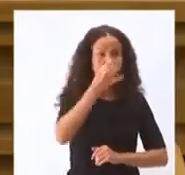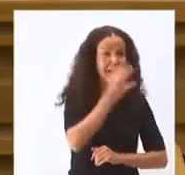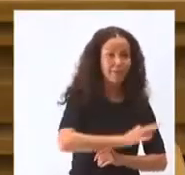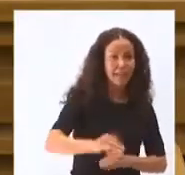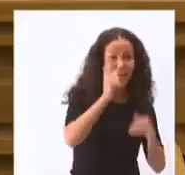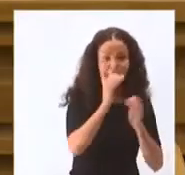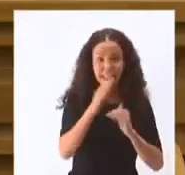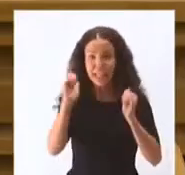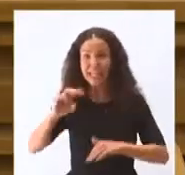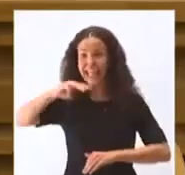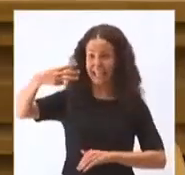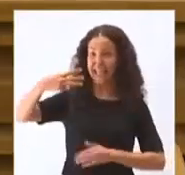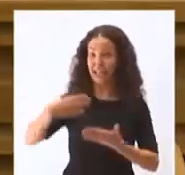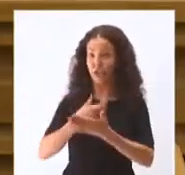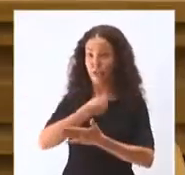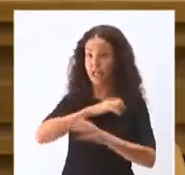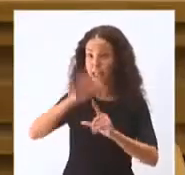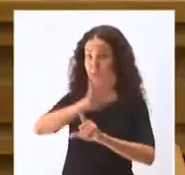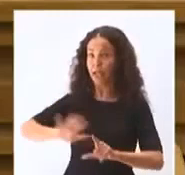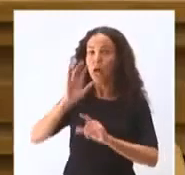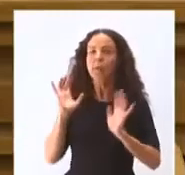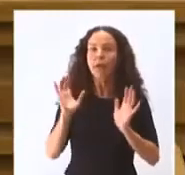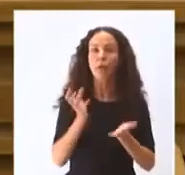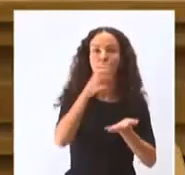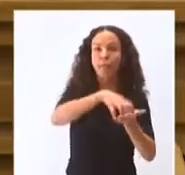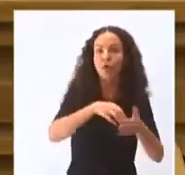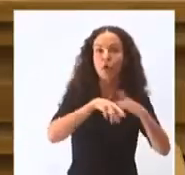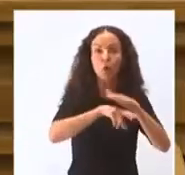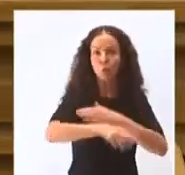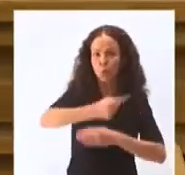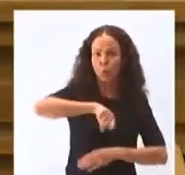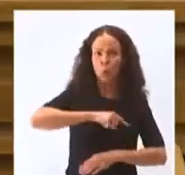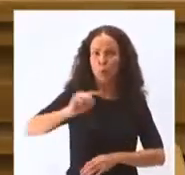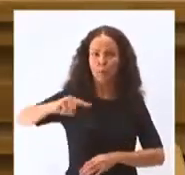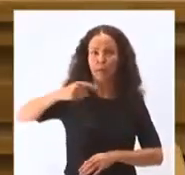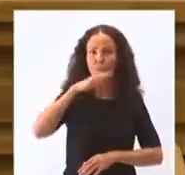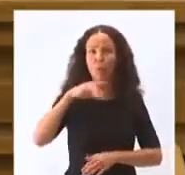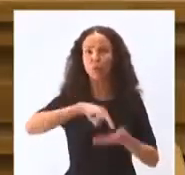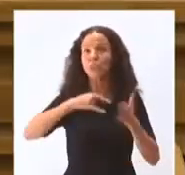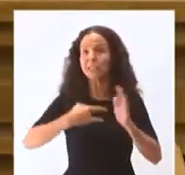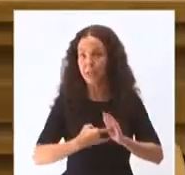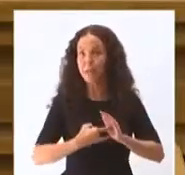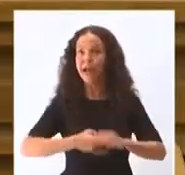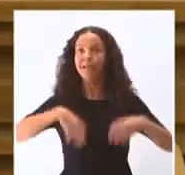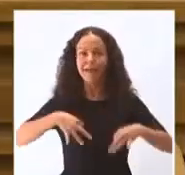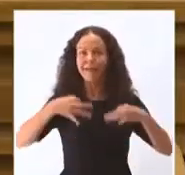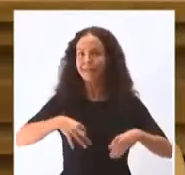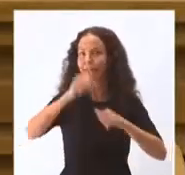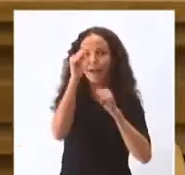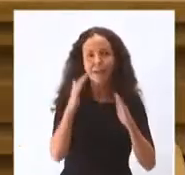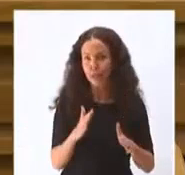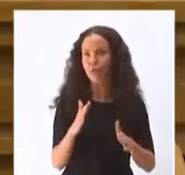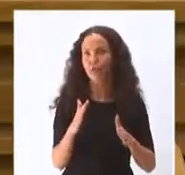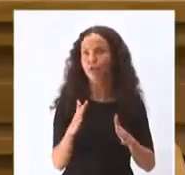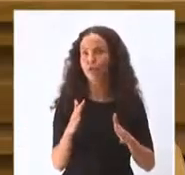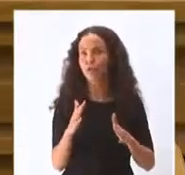en el conjunto del país pero desde luego lo que son centros y recursos estamos a la cabeza sobre todo con un sistema que garantiza esta atención de manera